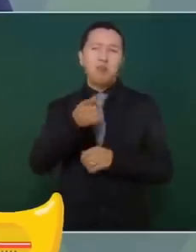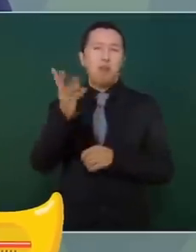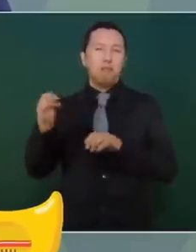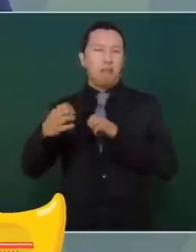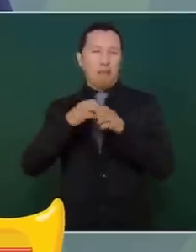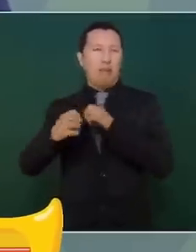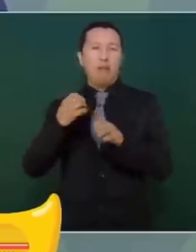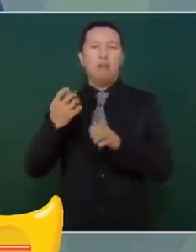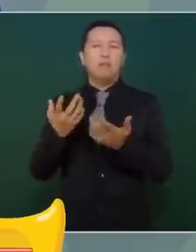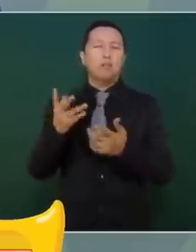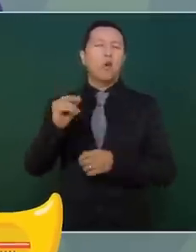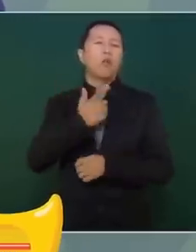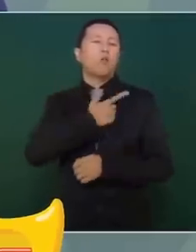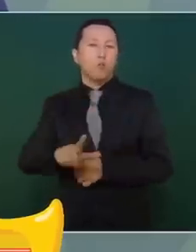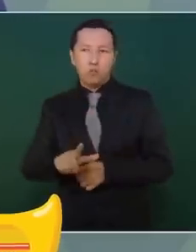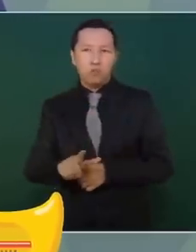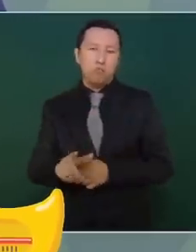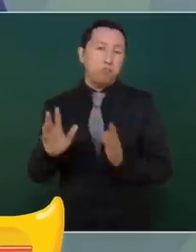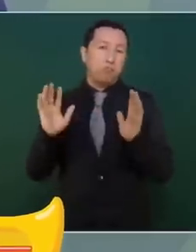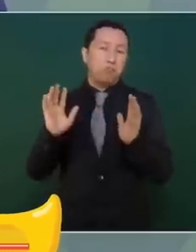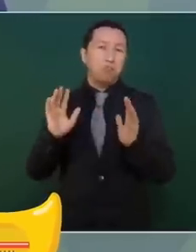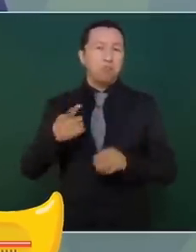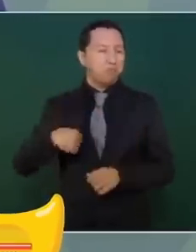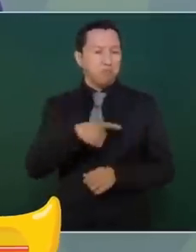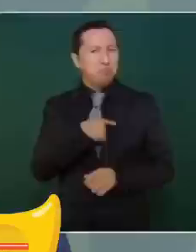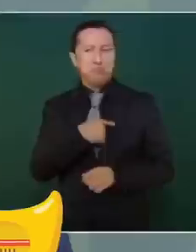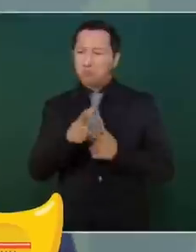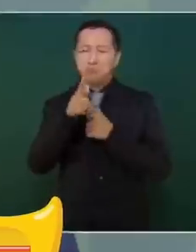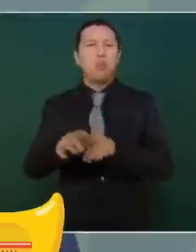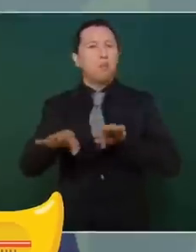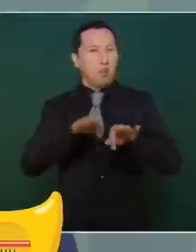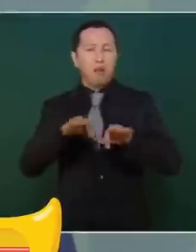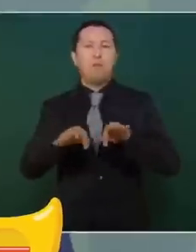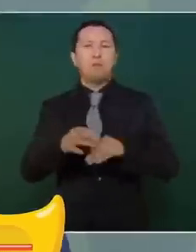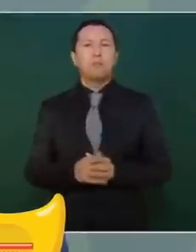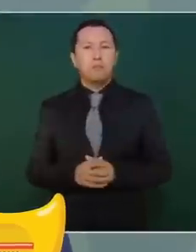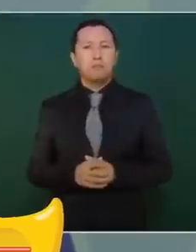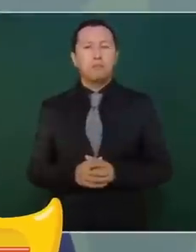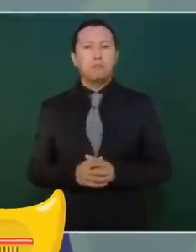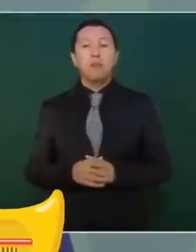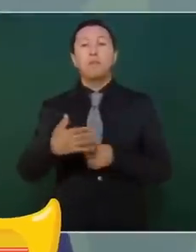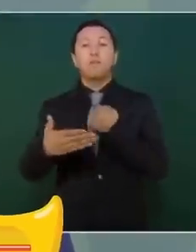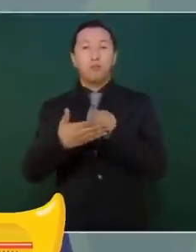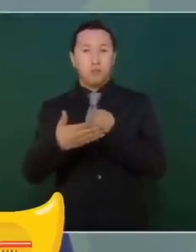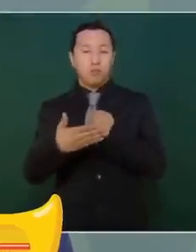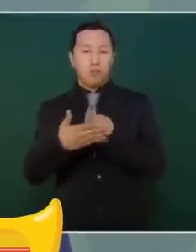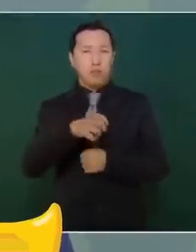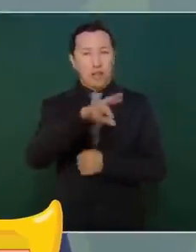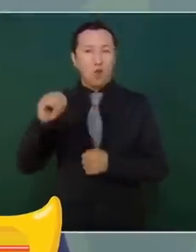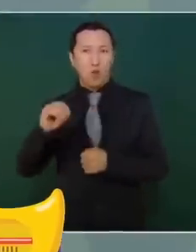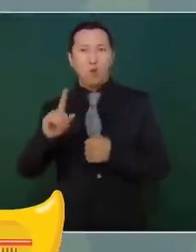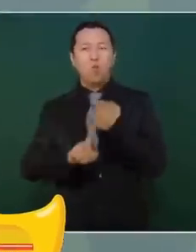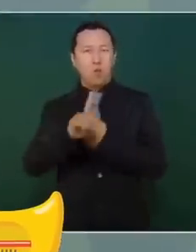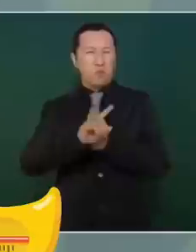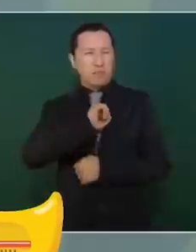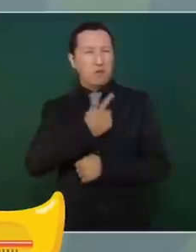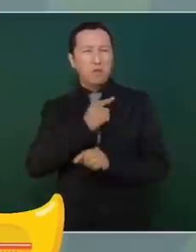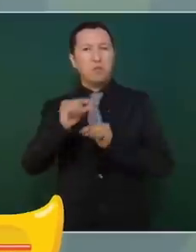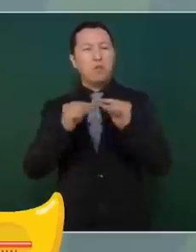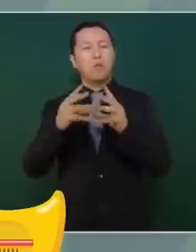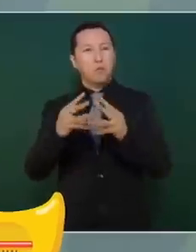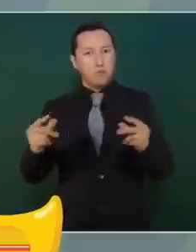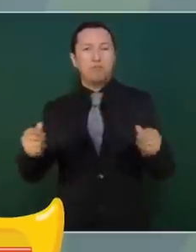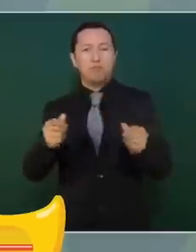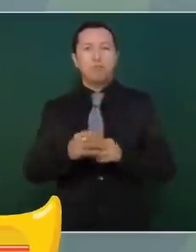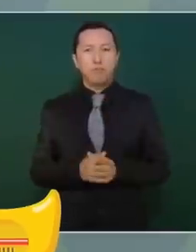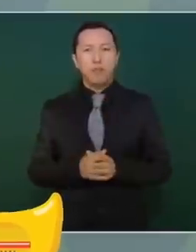los conservadores, pero para nosotros es un timbre de orgullo. Entonces, ya vamos a tener en Quintana Roo resuelto el problema de salud. Se empieza con